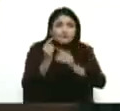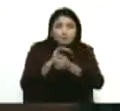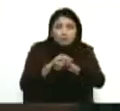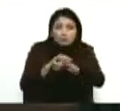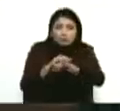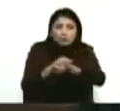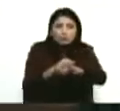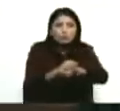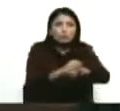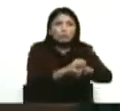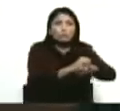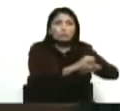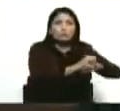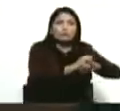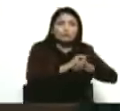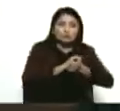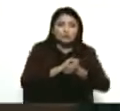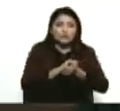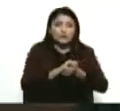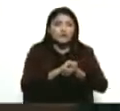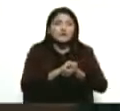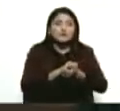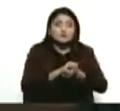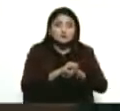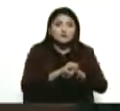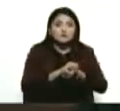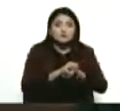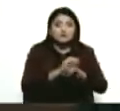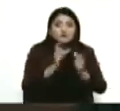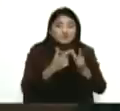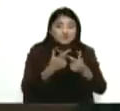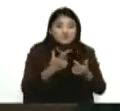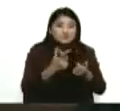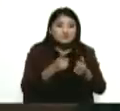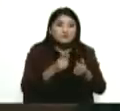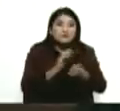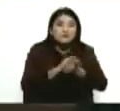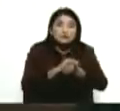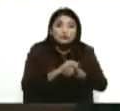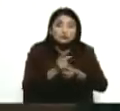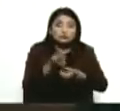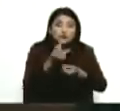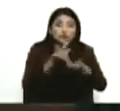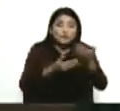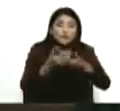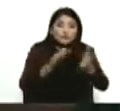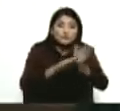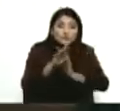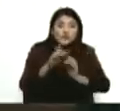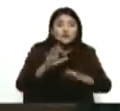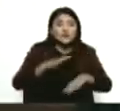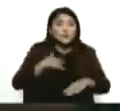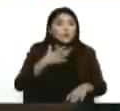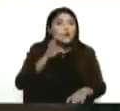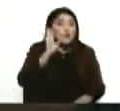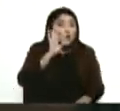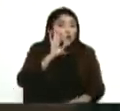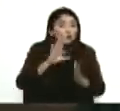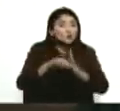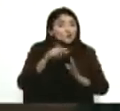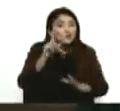en el desarrollo de la vida económica de un estado o de un municipio, y también a la posibilidad de corrupción. Porque si hay